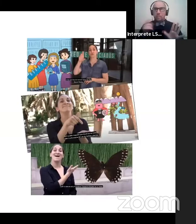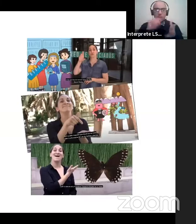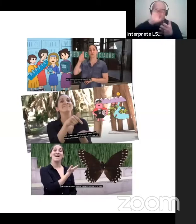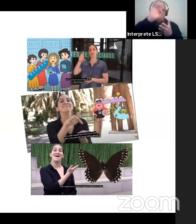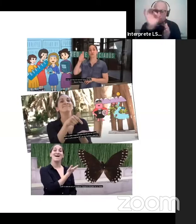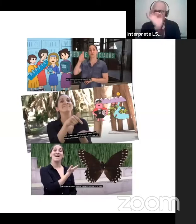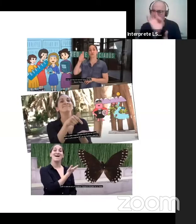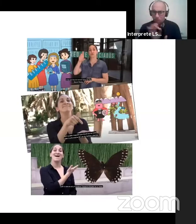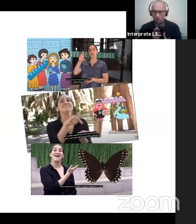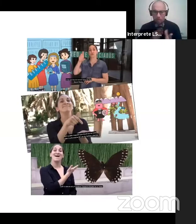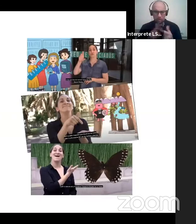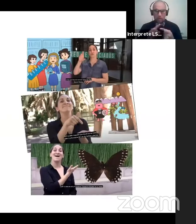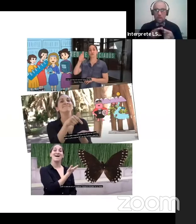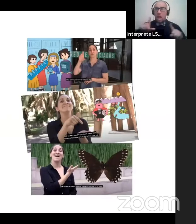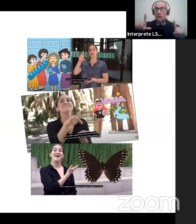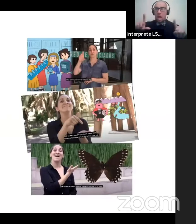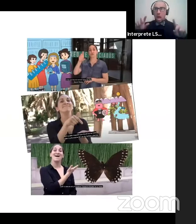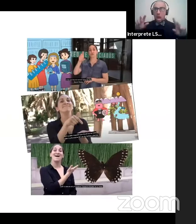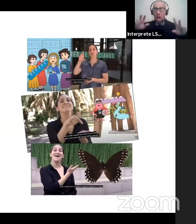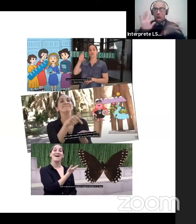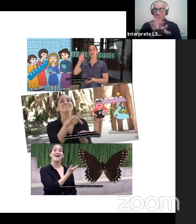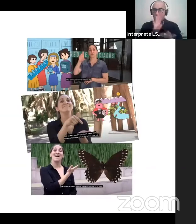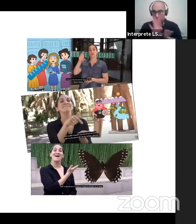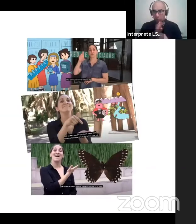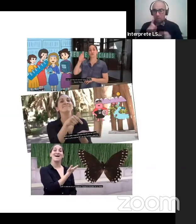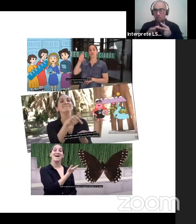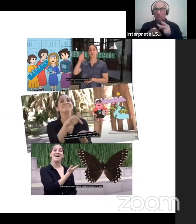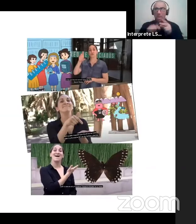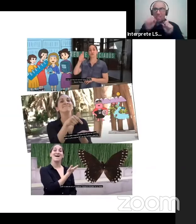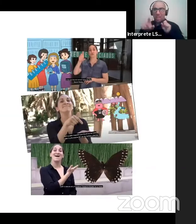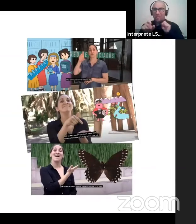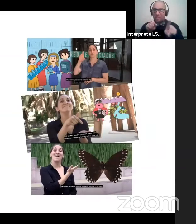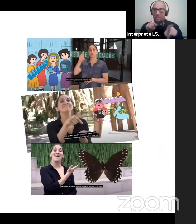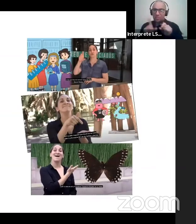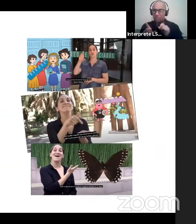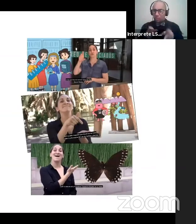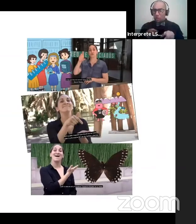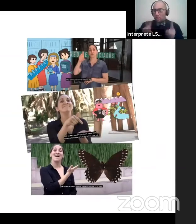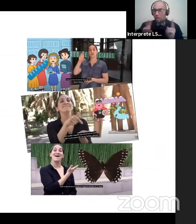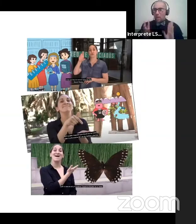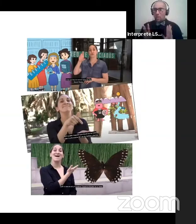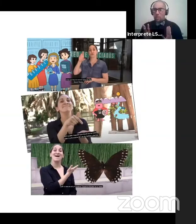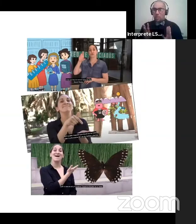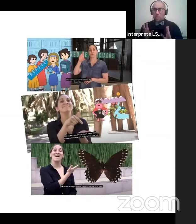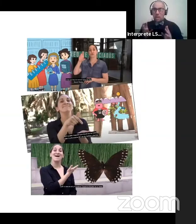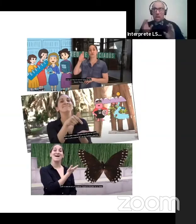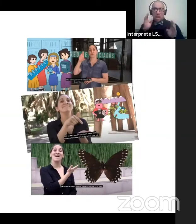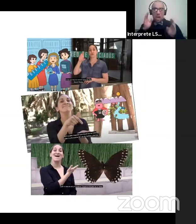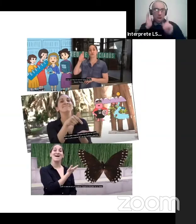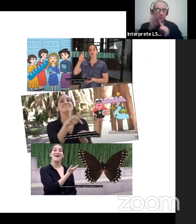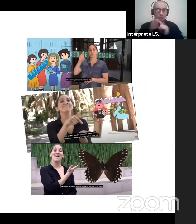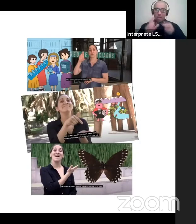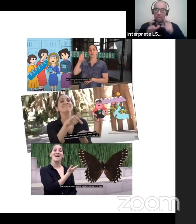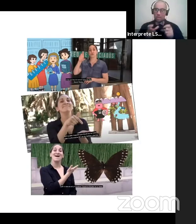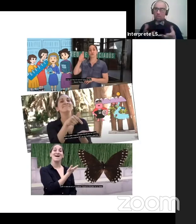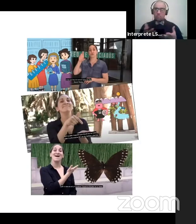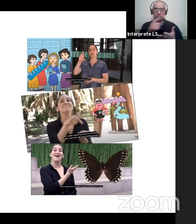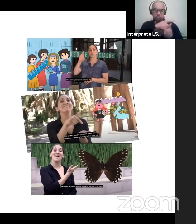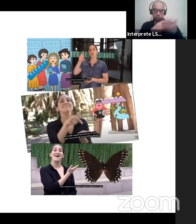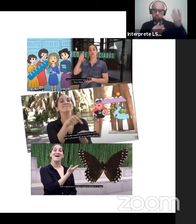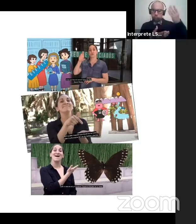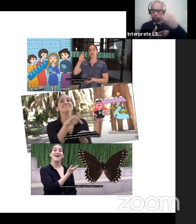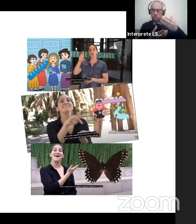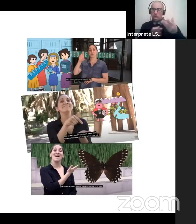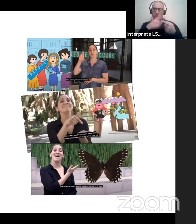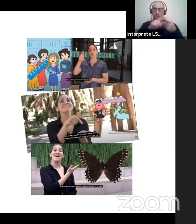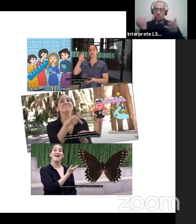ilustradores, actores y defensores y defensoras también de los derechos y de las perspectivas de género. En verdad, sin los aportes de